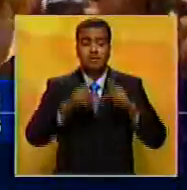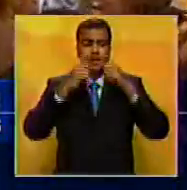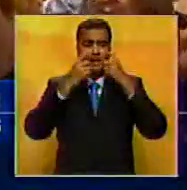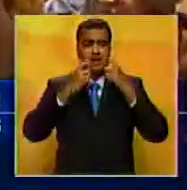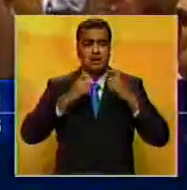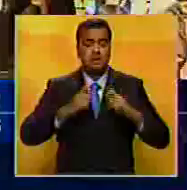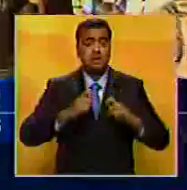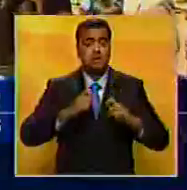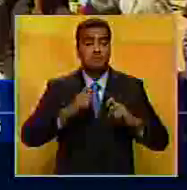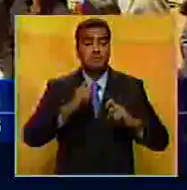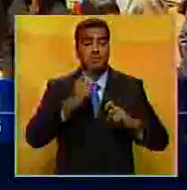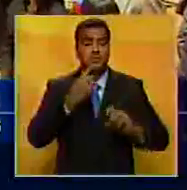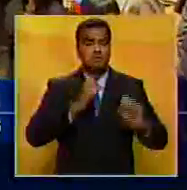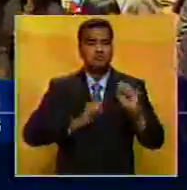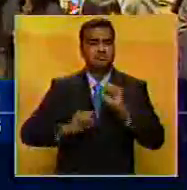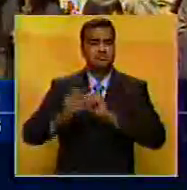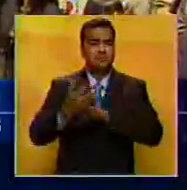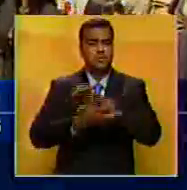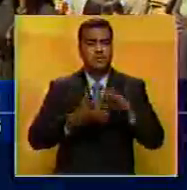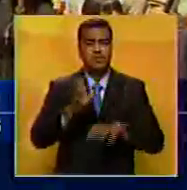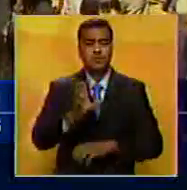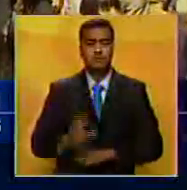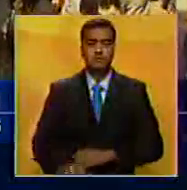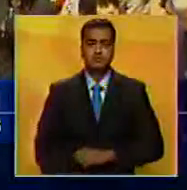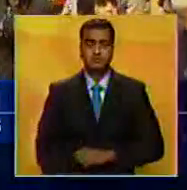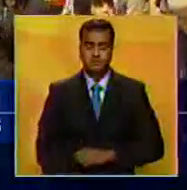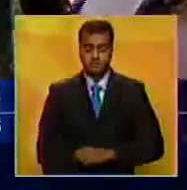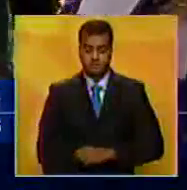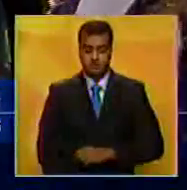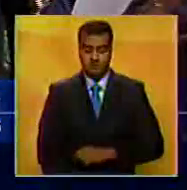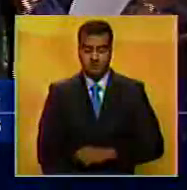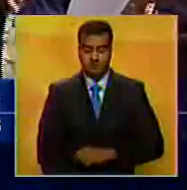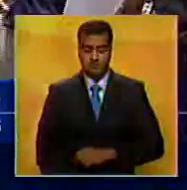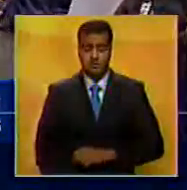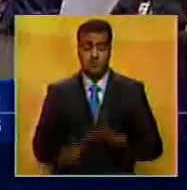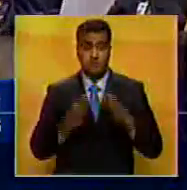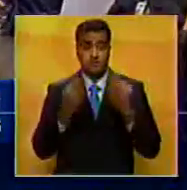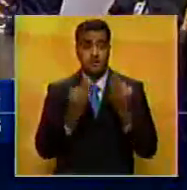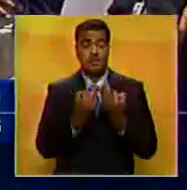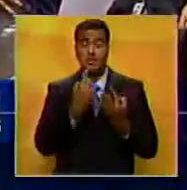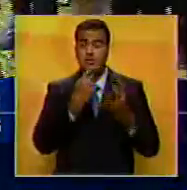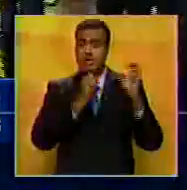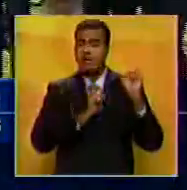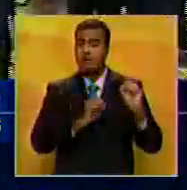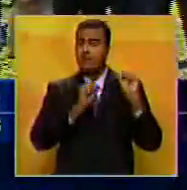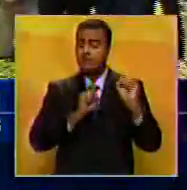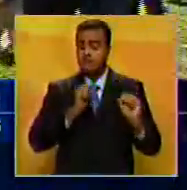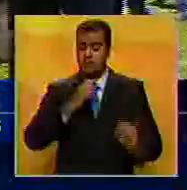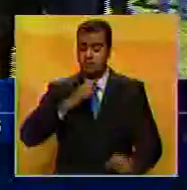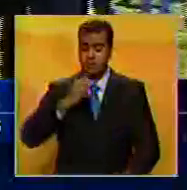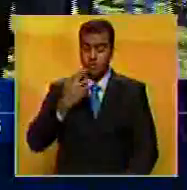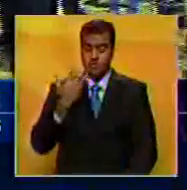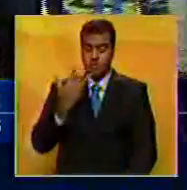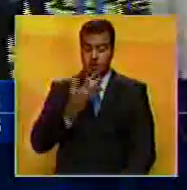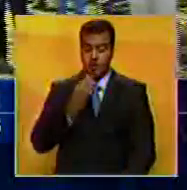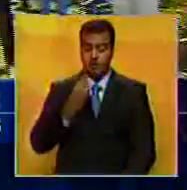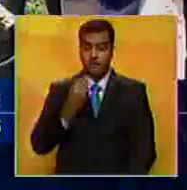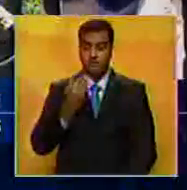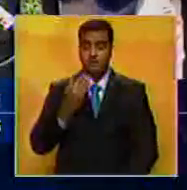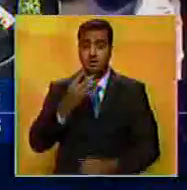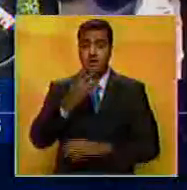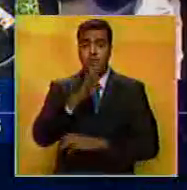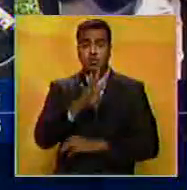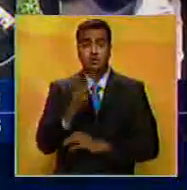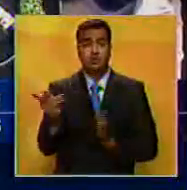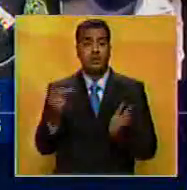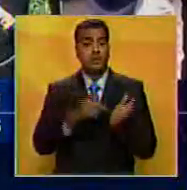lágrimas rechazaron la violencia en el país. Sus familiares aseguraron que la protesta en la que murió el joven era la cuarta a la